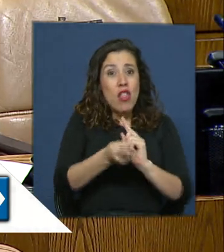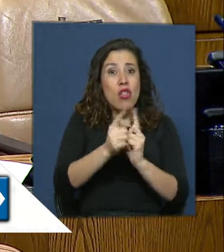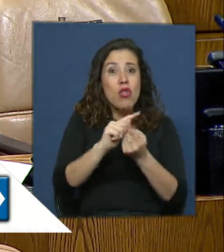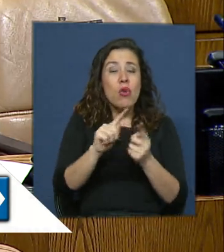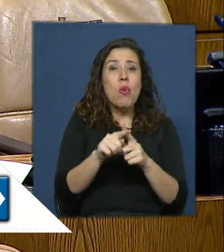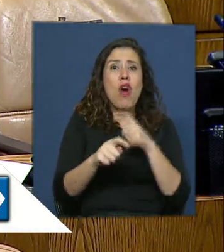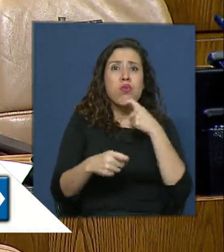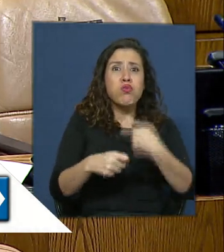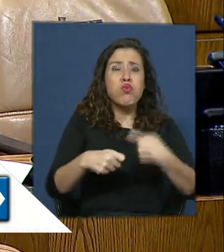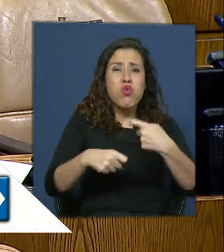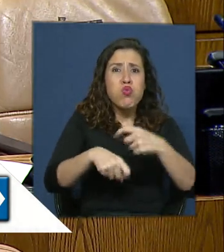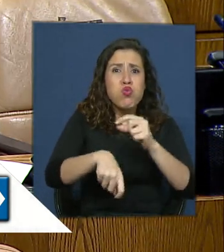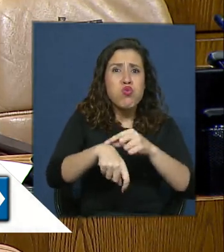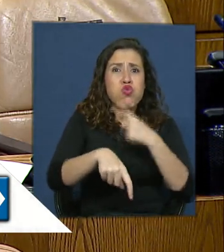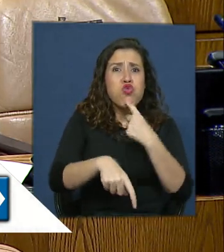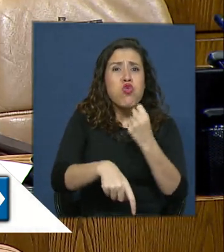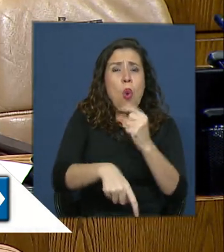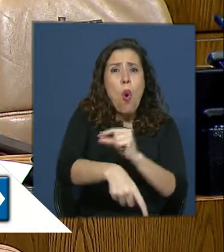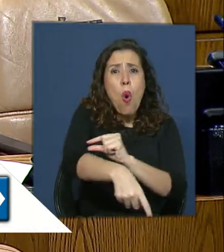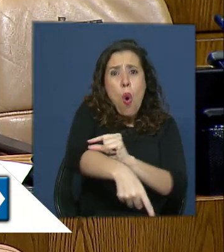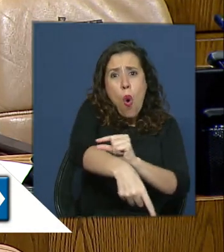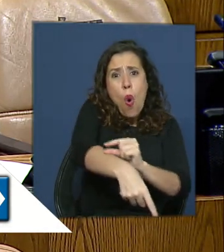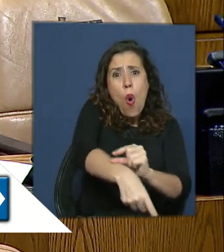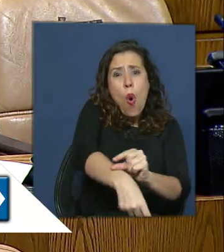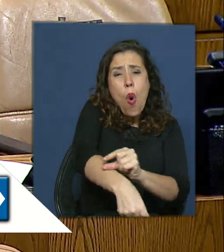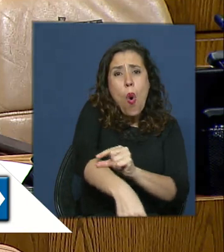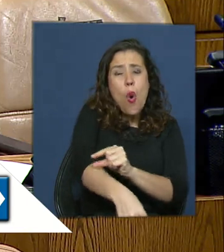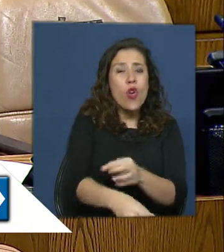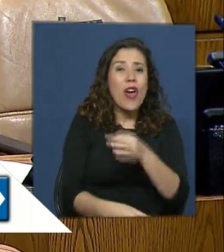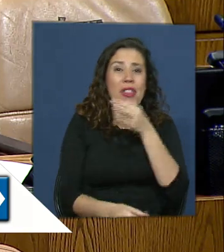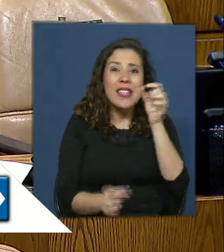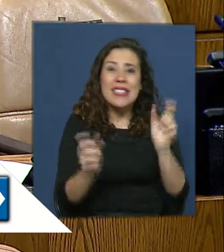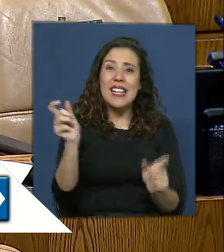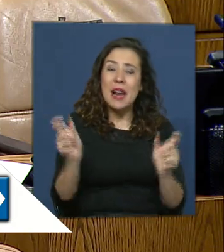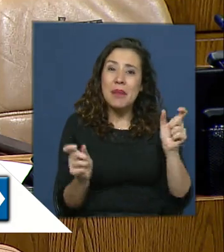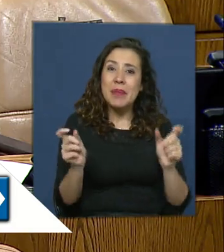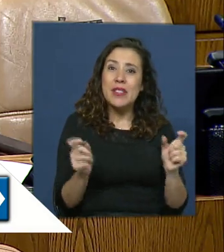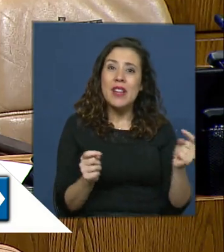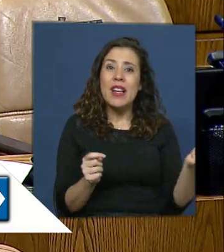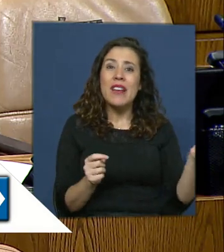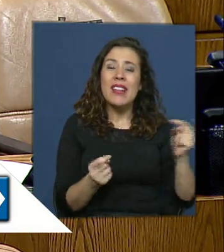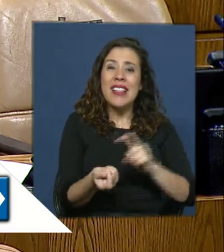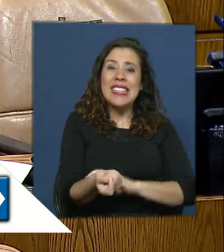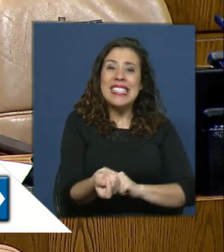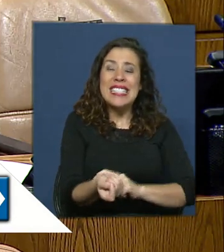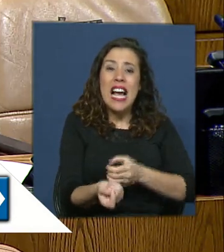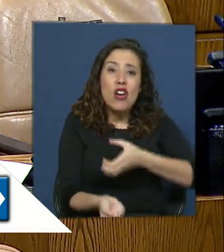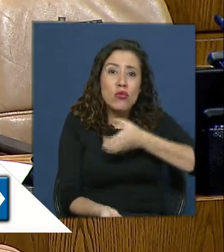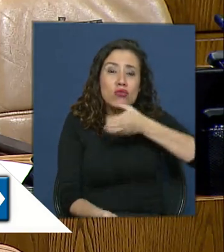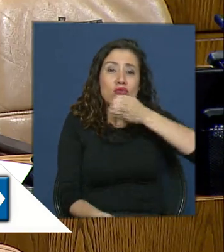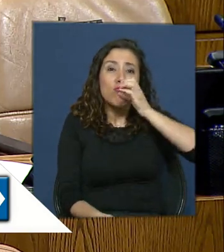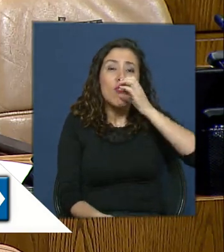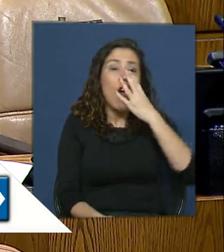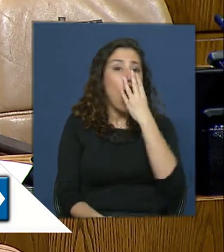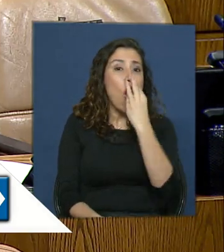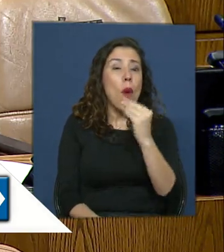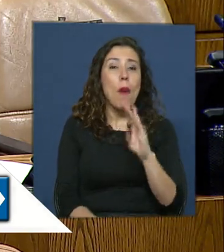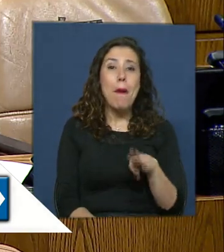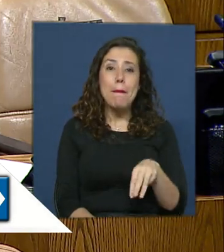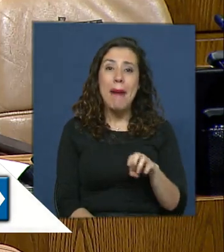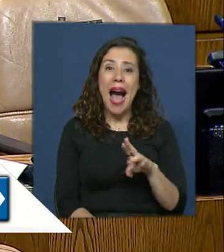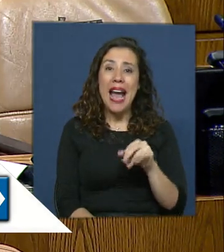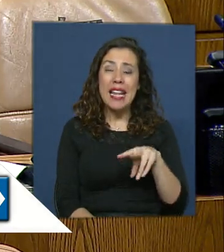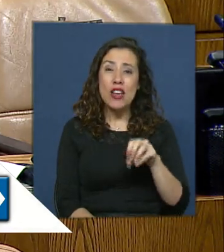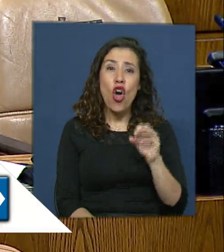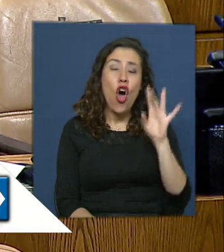una costra colorada durísima. Dicen los provenientes de la sangre que beben de los lobos marinos y ese